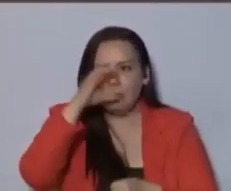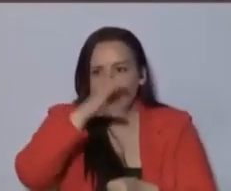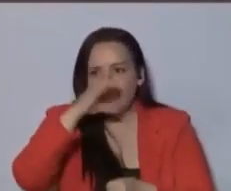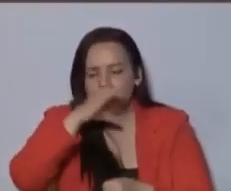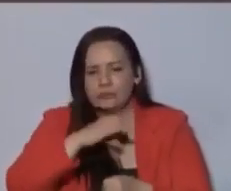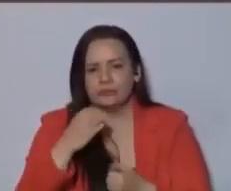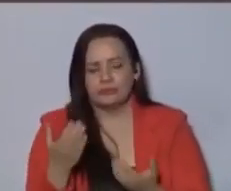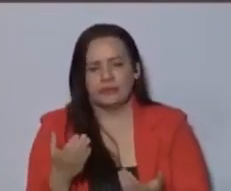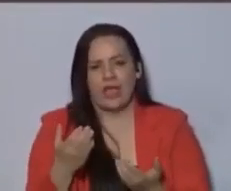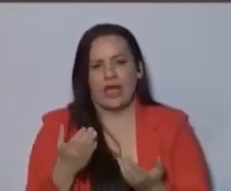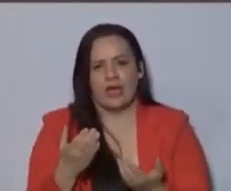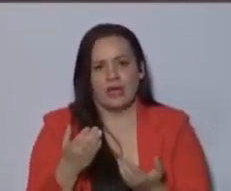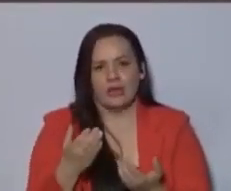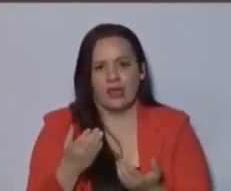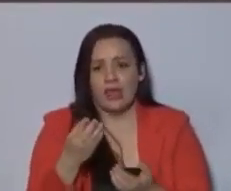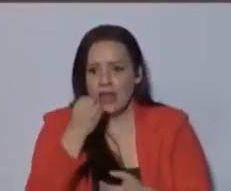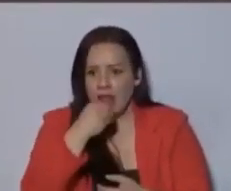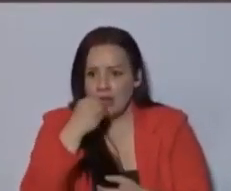día.